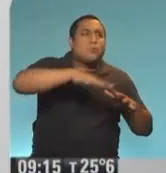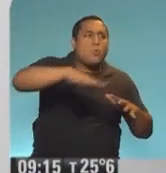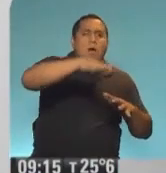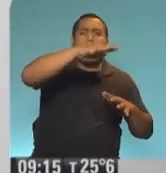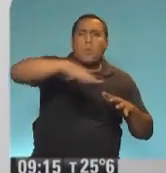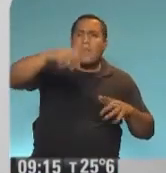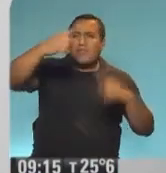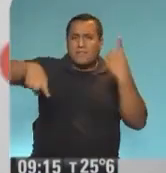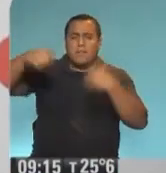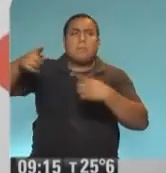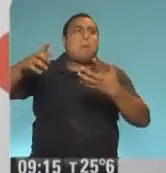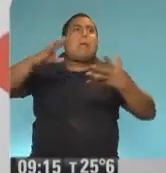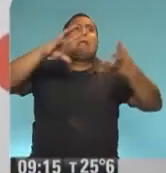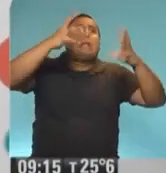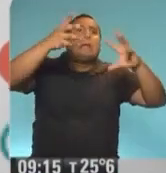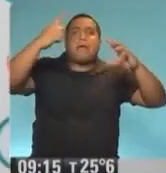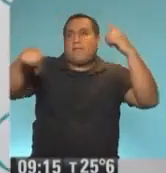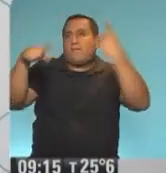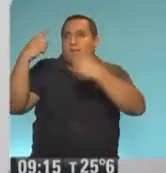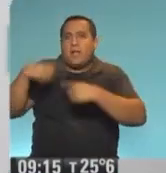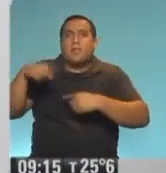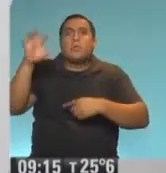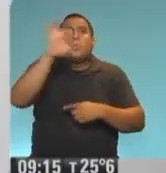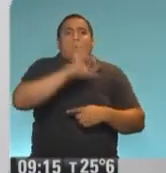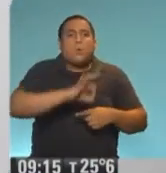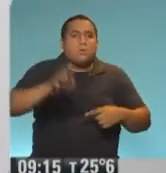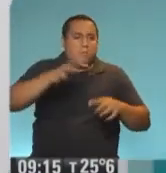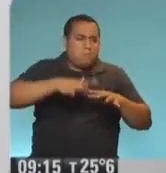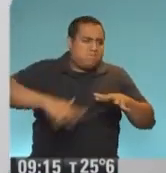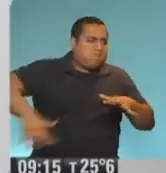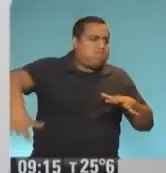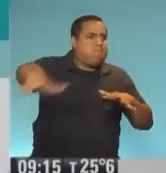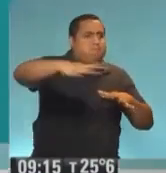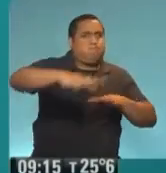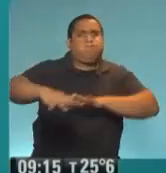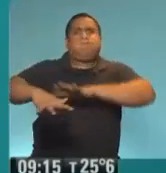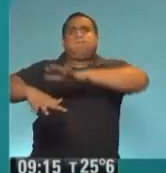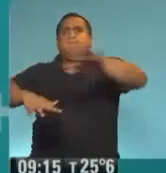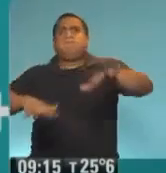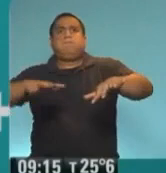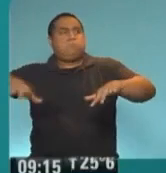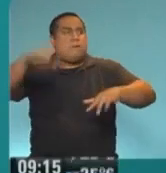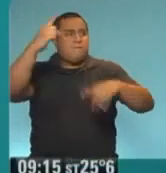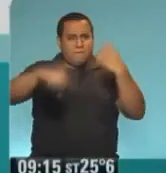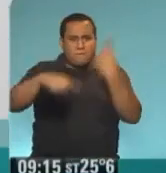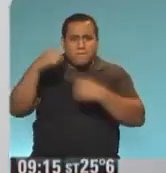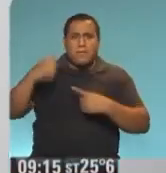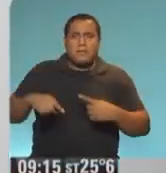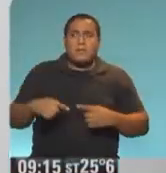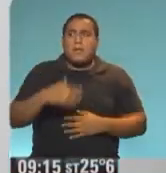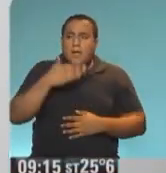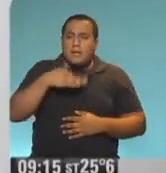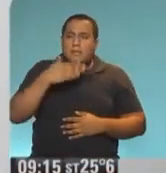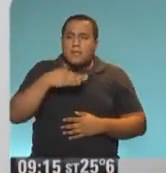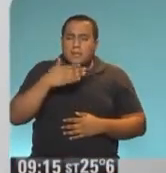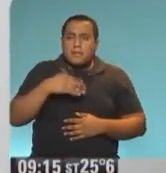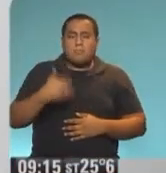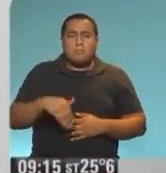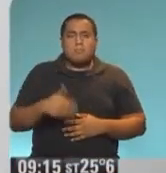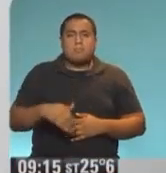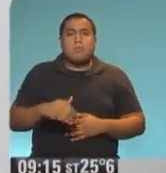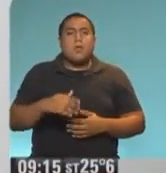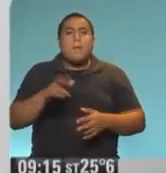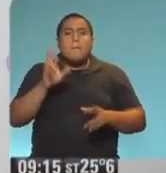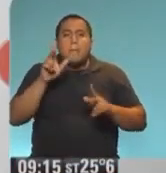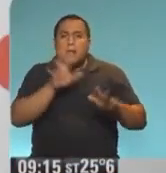lo climatológico hasta la geografía. Es entendible que la logística sea realmente, como usted lo menciona,